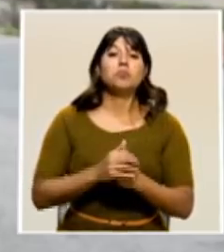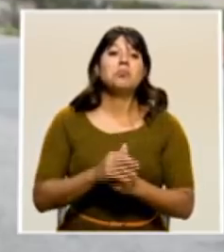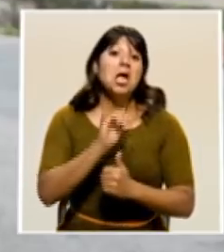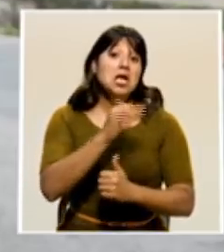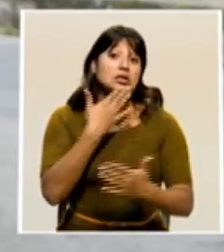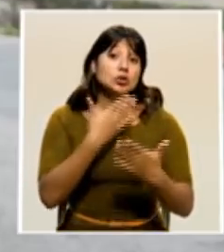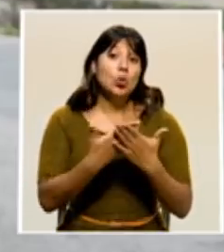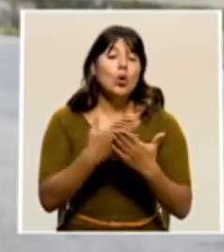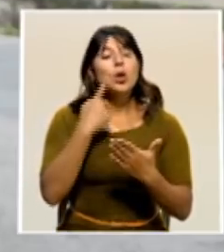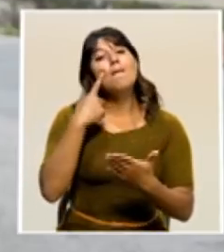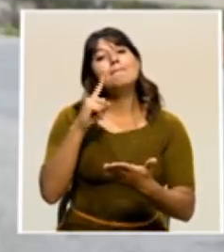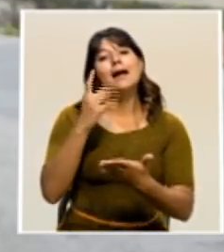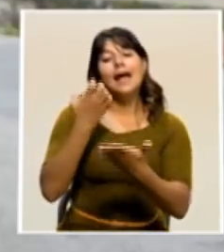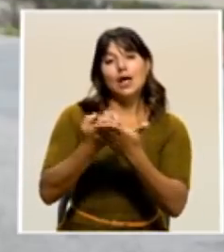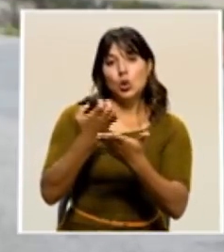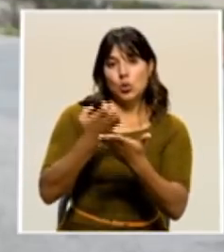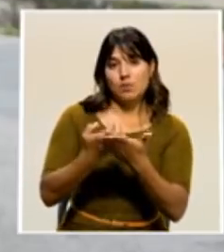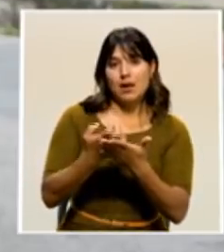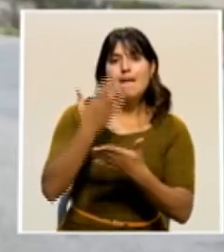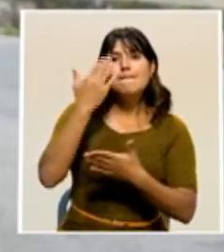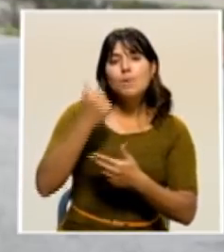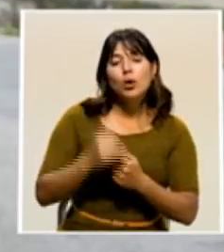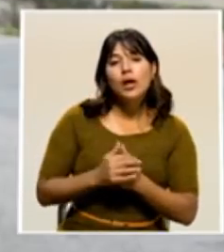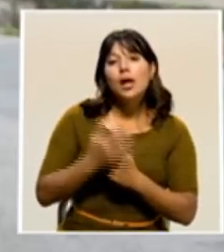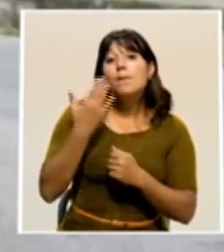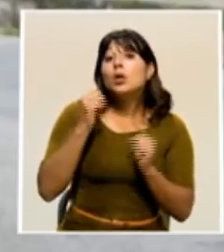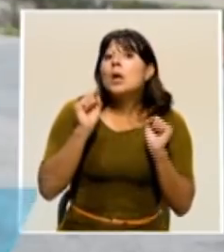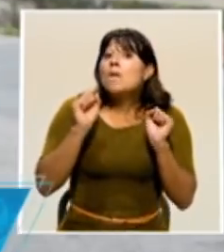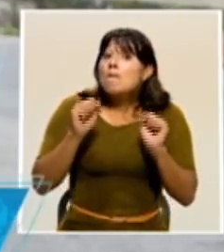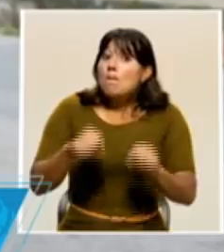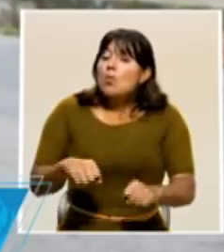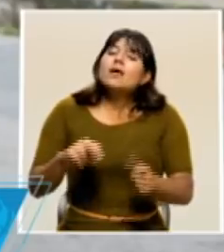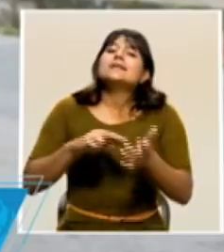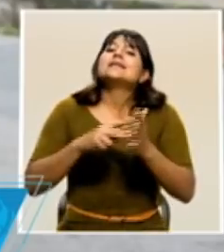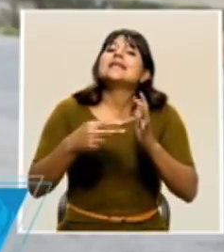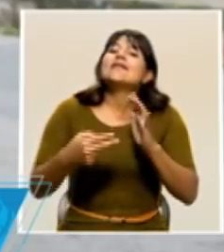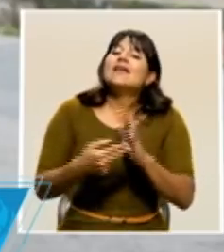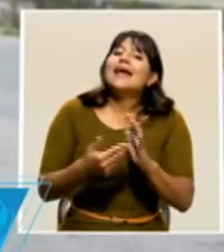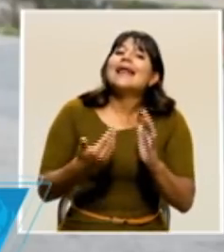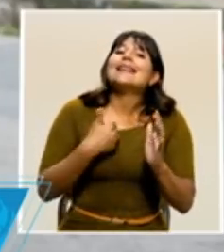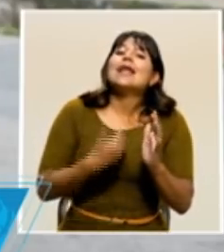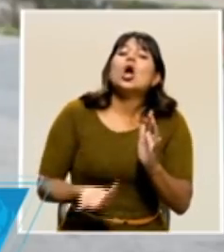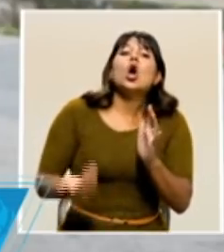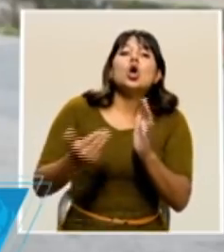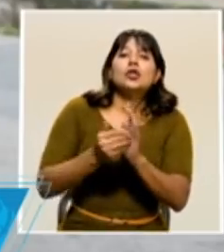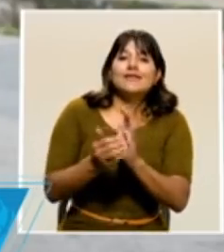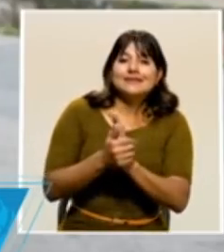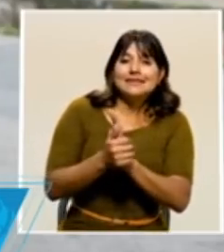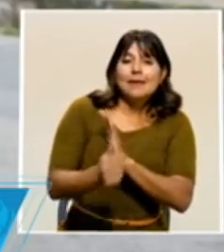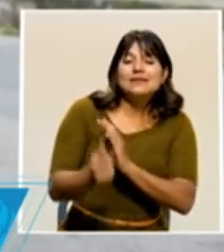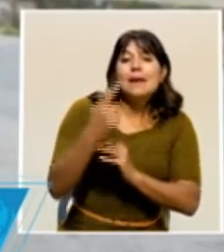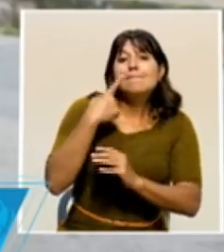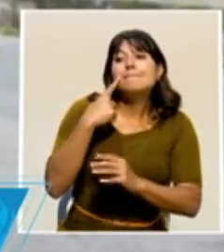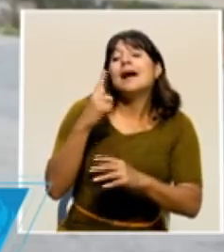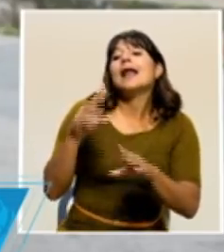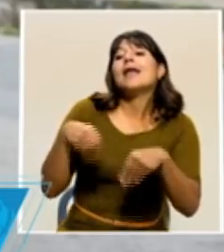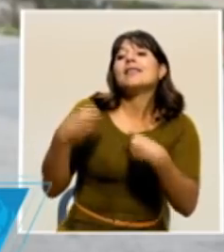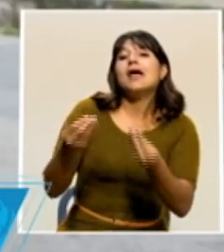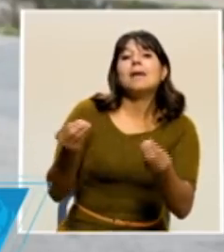la economía en el sentido de que podría tener la capacidad de otra vez volver a generar una mayor cantidad de